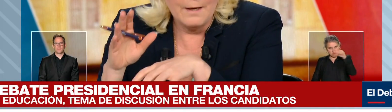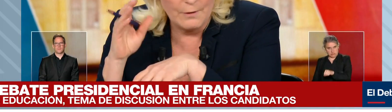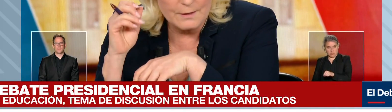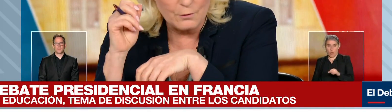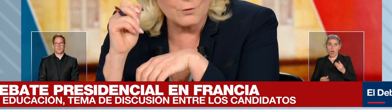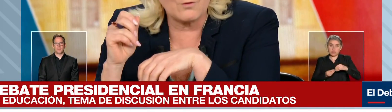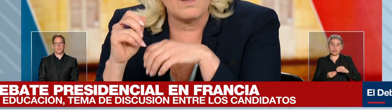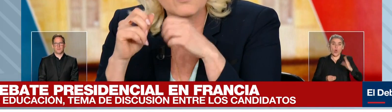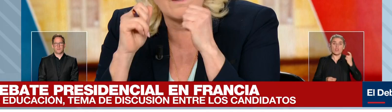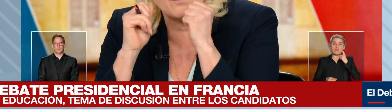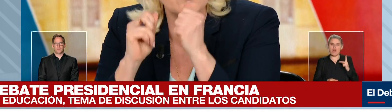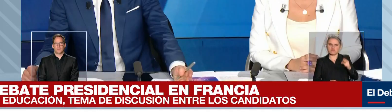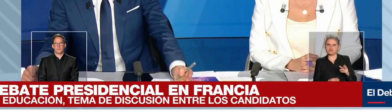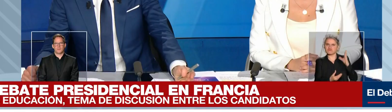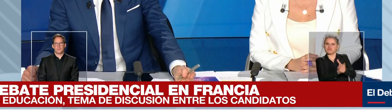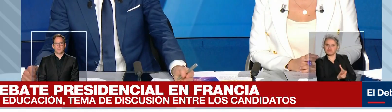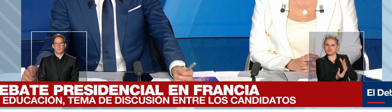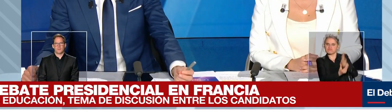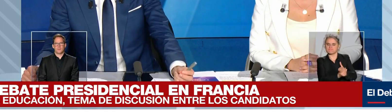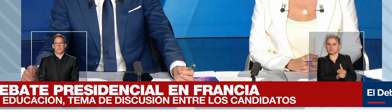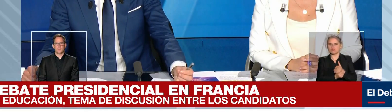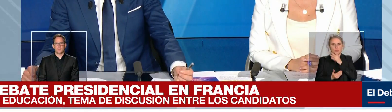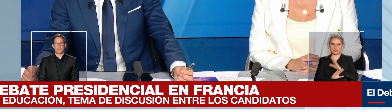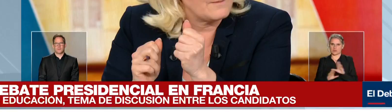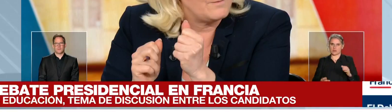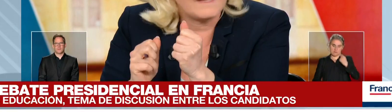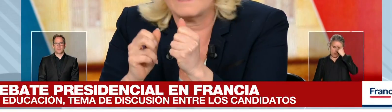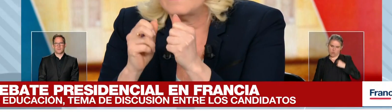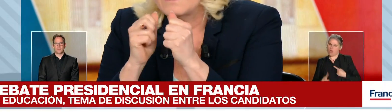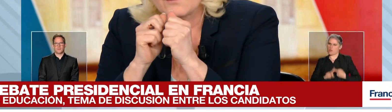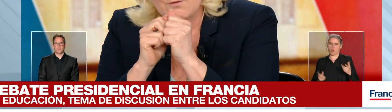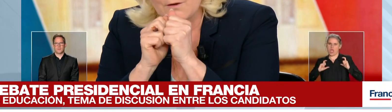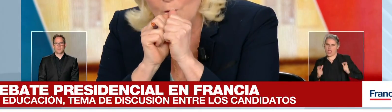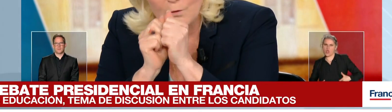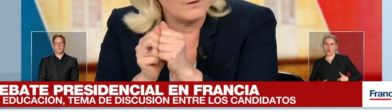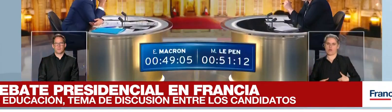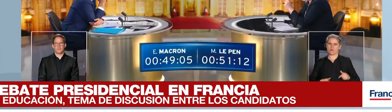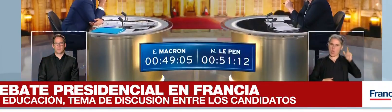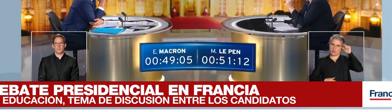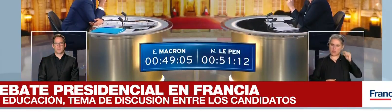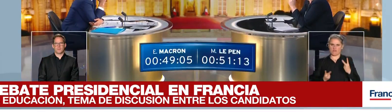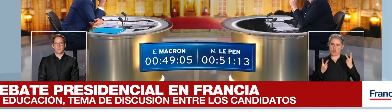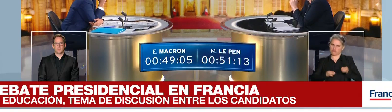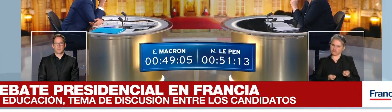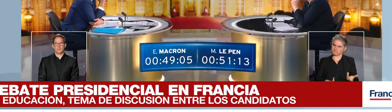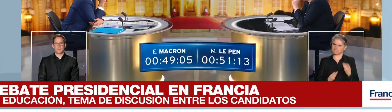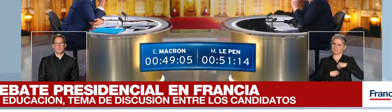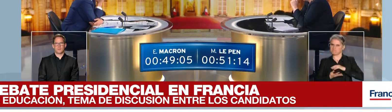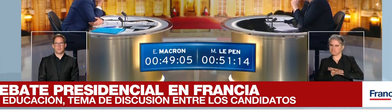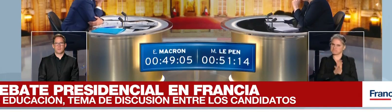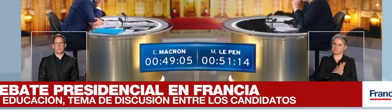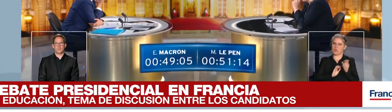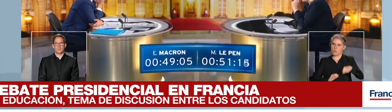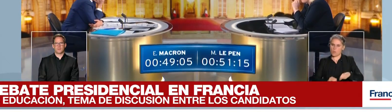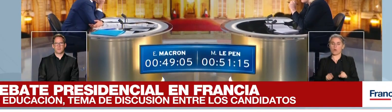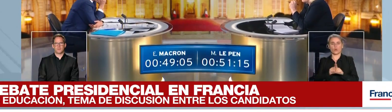pero esto no debe impedir que los demás continúen su estudio normal. Creo en la asimilación republicana. Creo que la